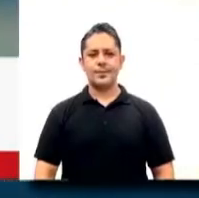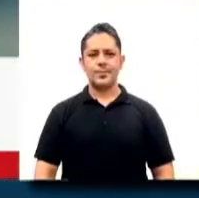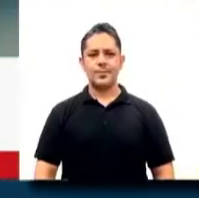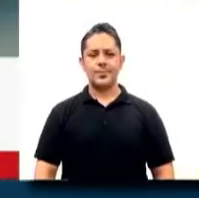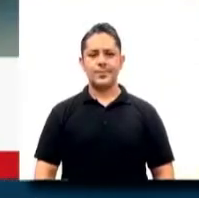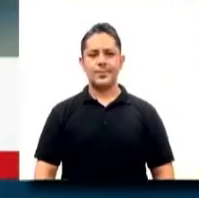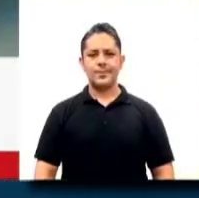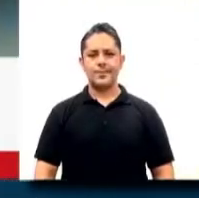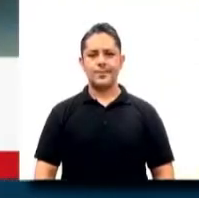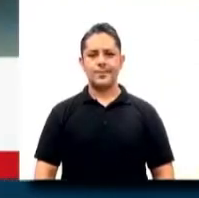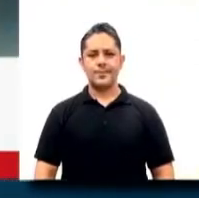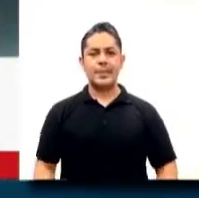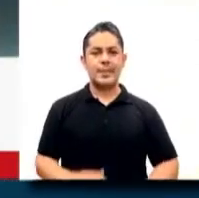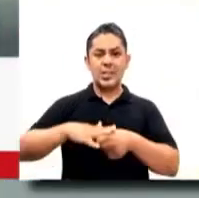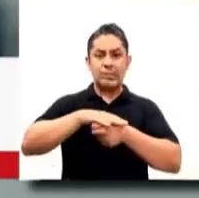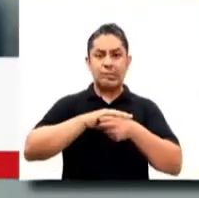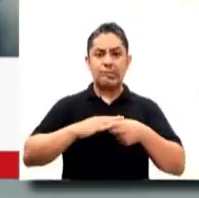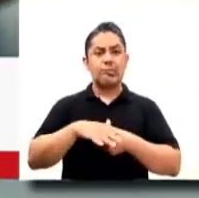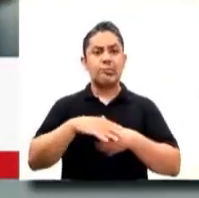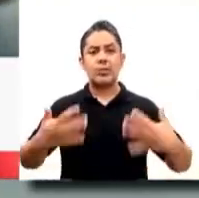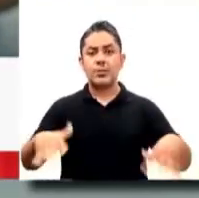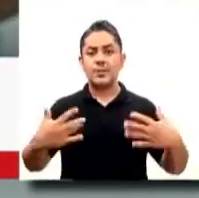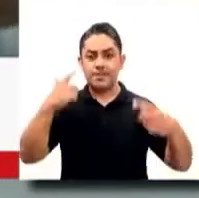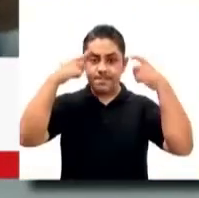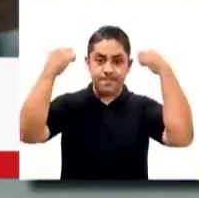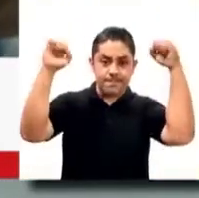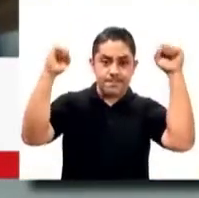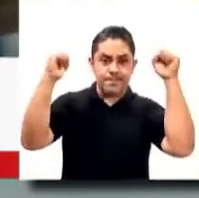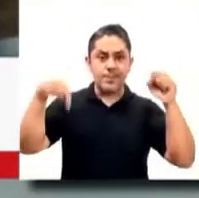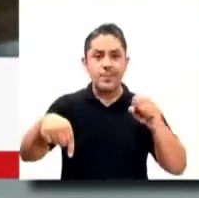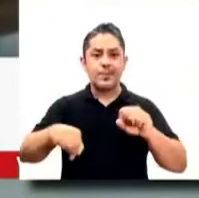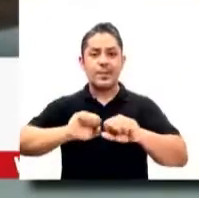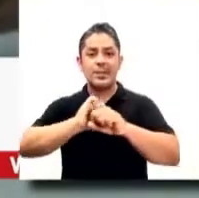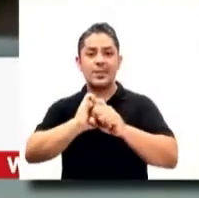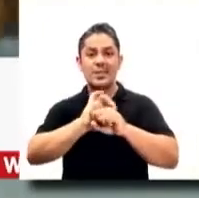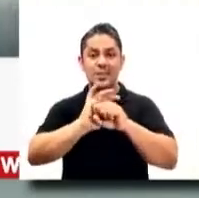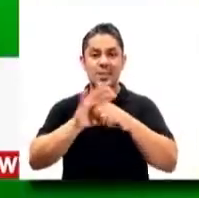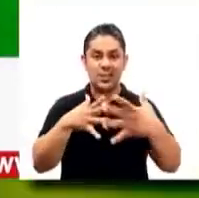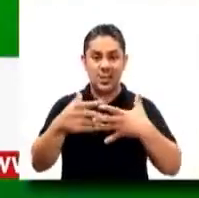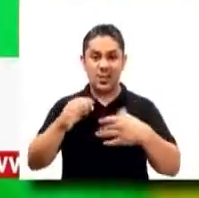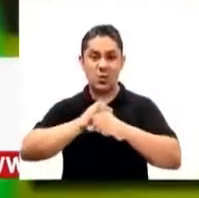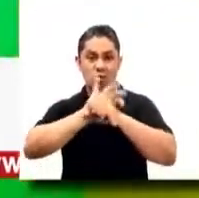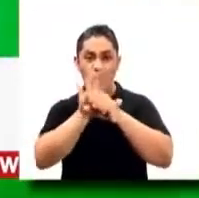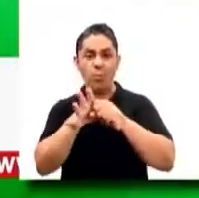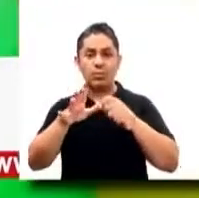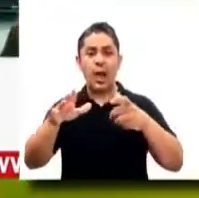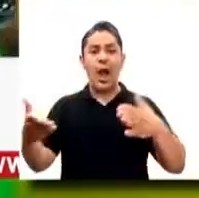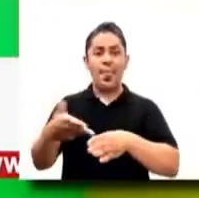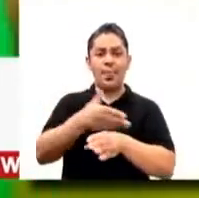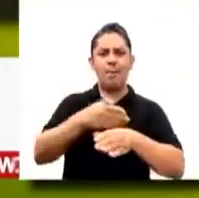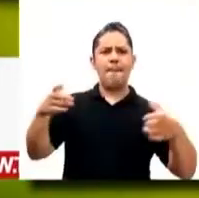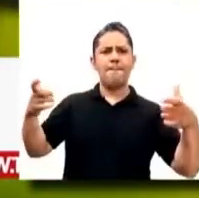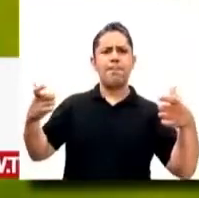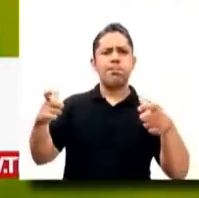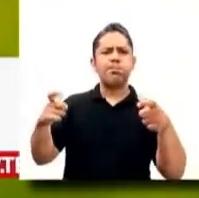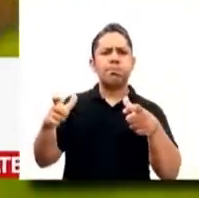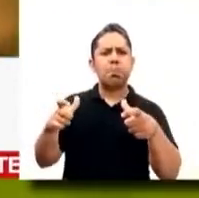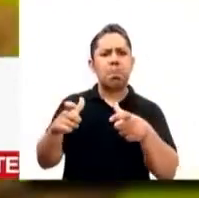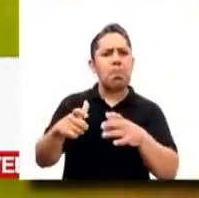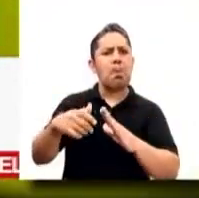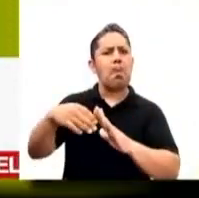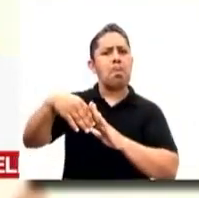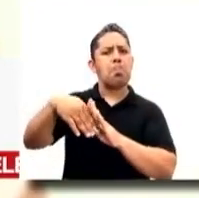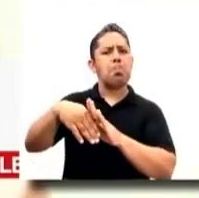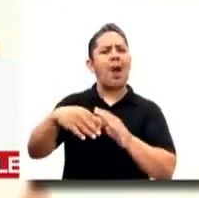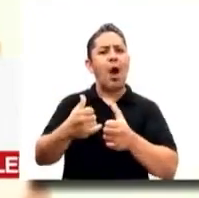La situación se torna preocupante, pues el coronavirus en la isla venía en disminución. Los casos reportados diarios eran pocos y la